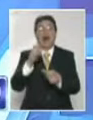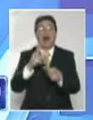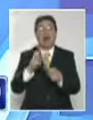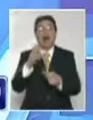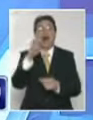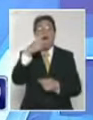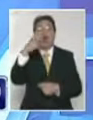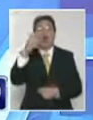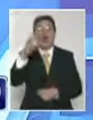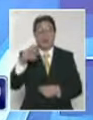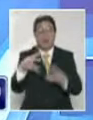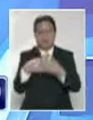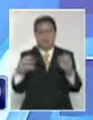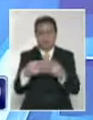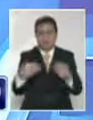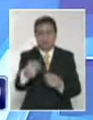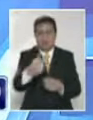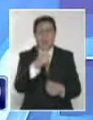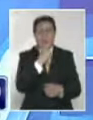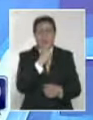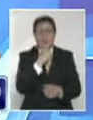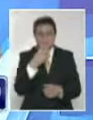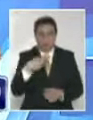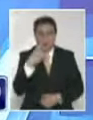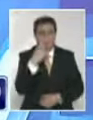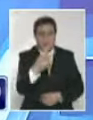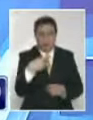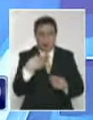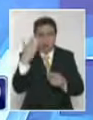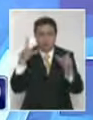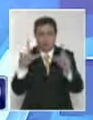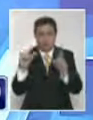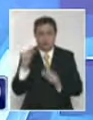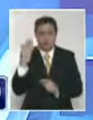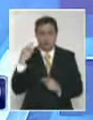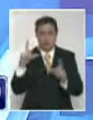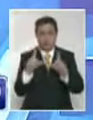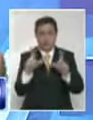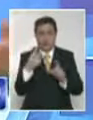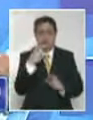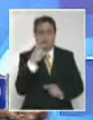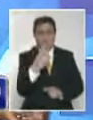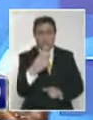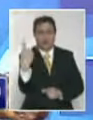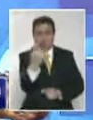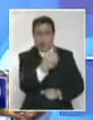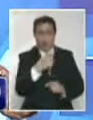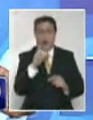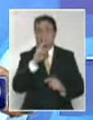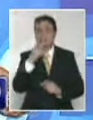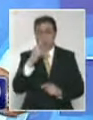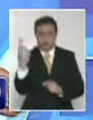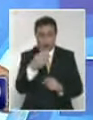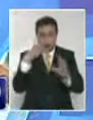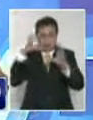cosas tremendas. Que estaba la prensa, yo recuerdo haber visto ahora las imágenes del Teleanálisis, estaba toda la prensa oficial ahí